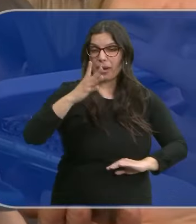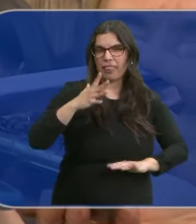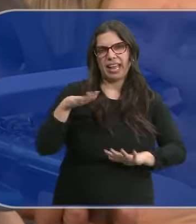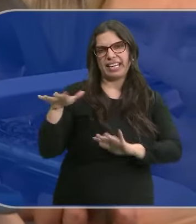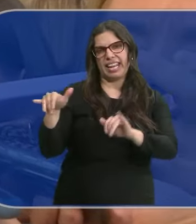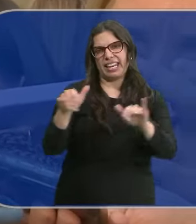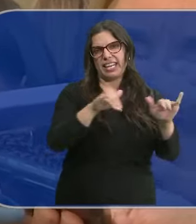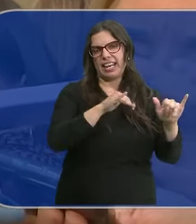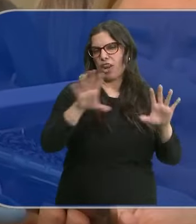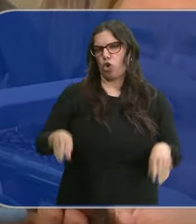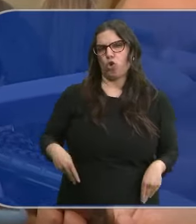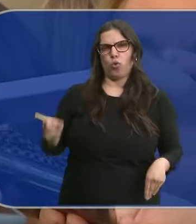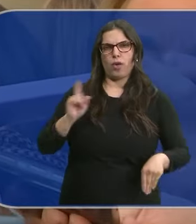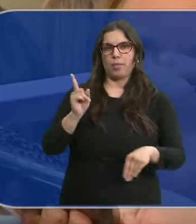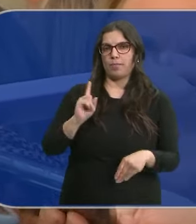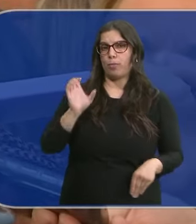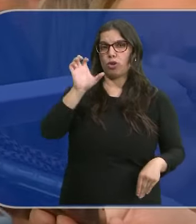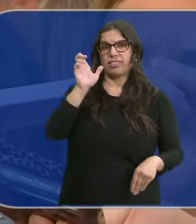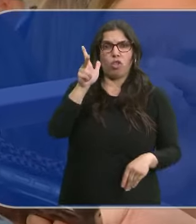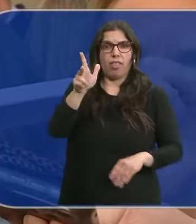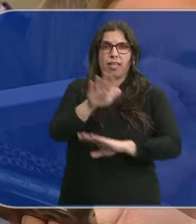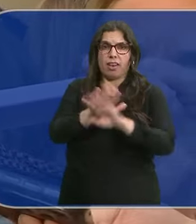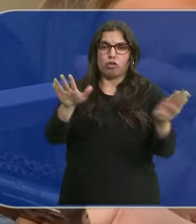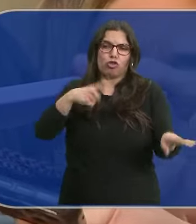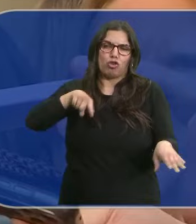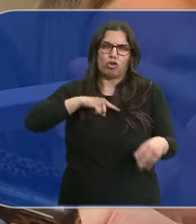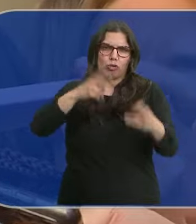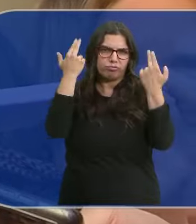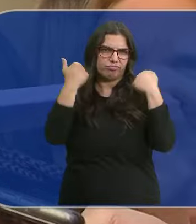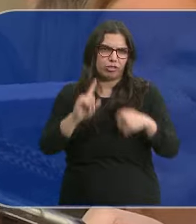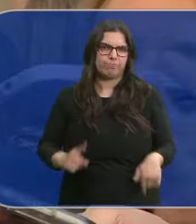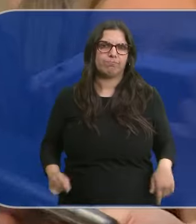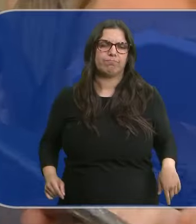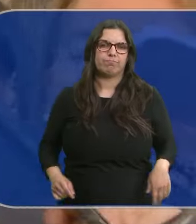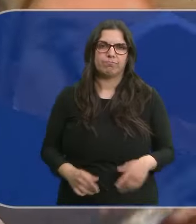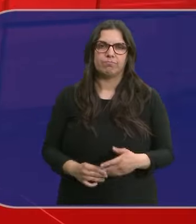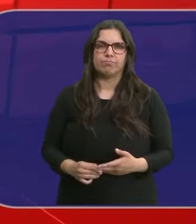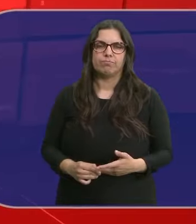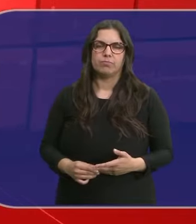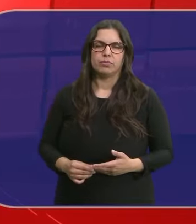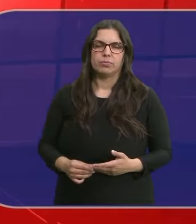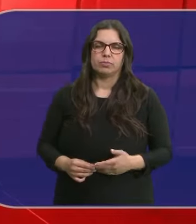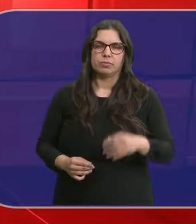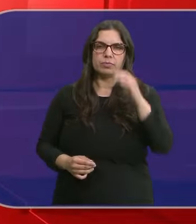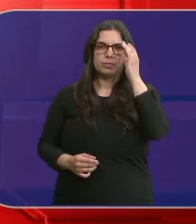amenazas se pueden admitir en el Estado de Derecho, y nosotros obviamente no los vamos a admitir.